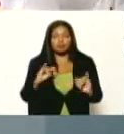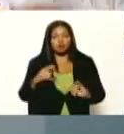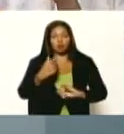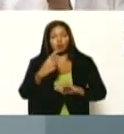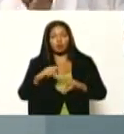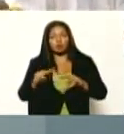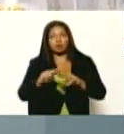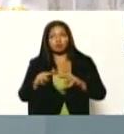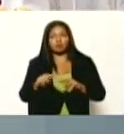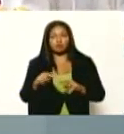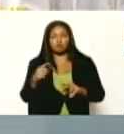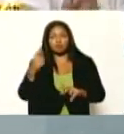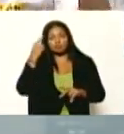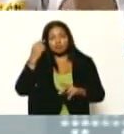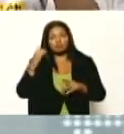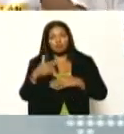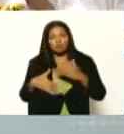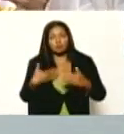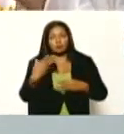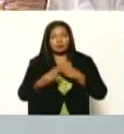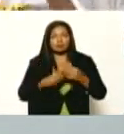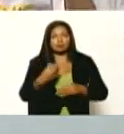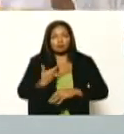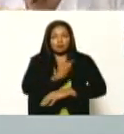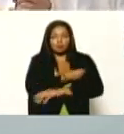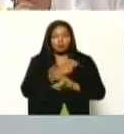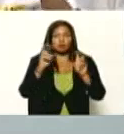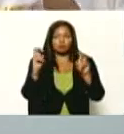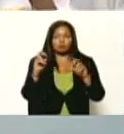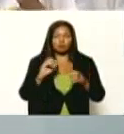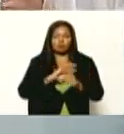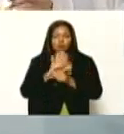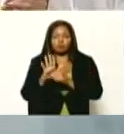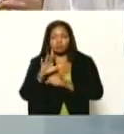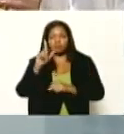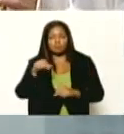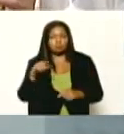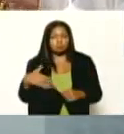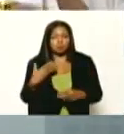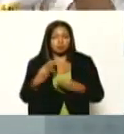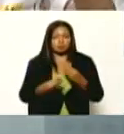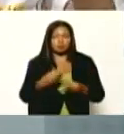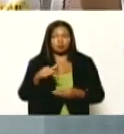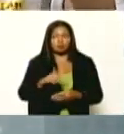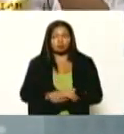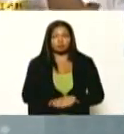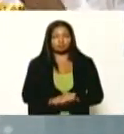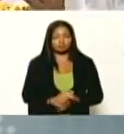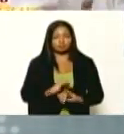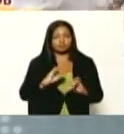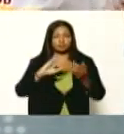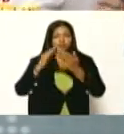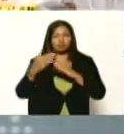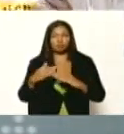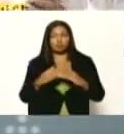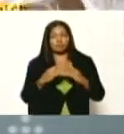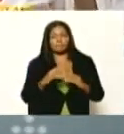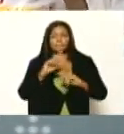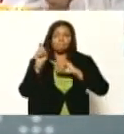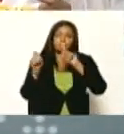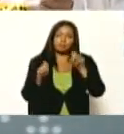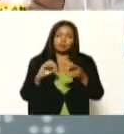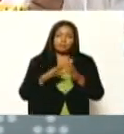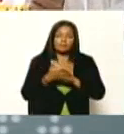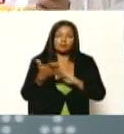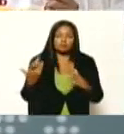ya están al día con las vacunas y estas nuevas vacunas contra el COVID también. Ya la comunidad, varios ya me lo han preguntado, ¿qué